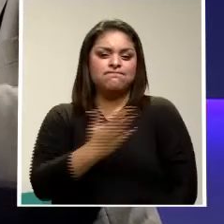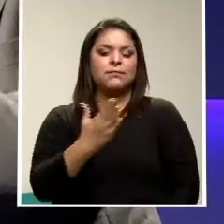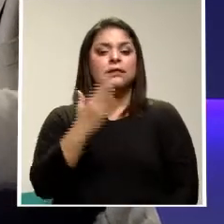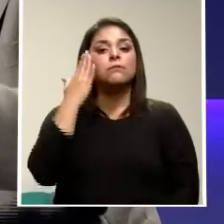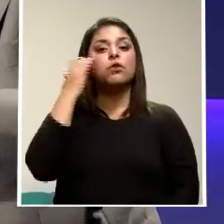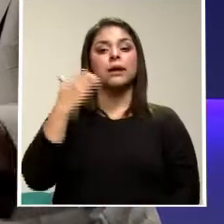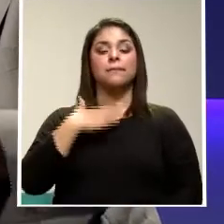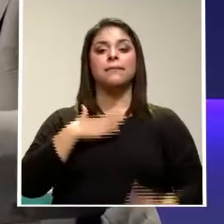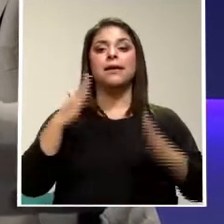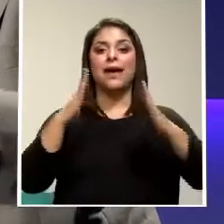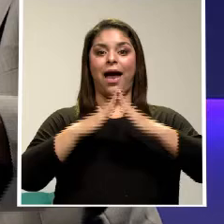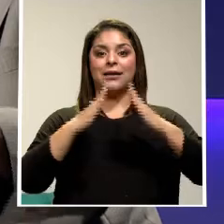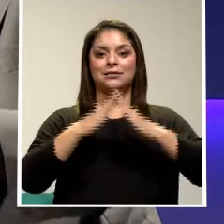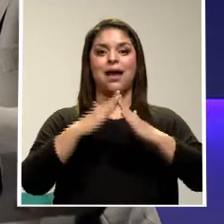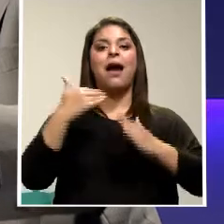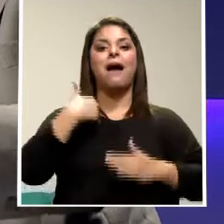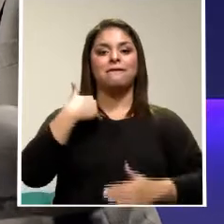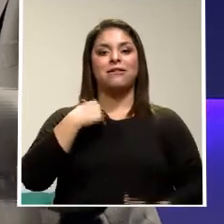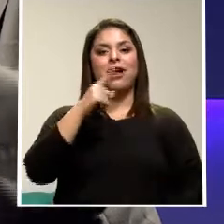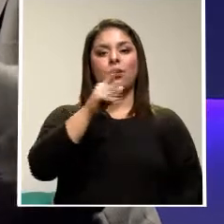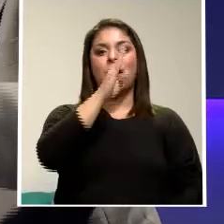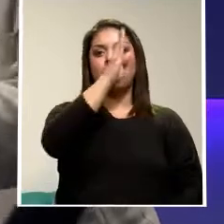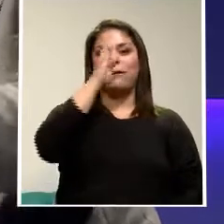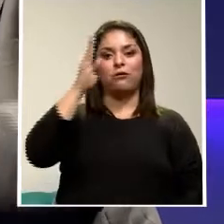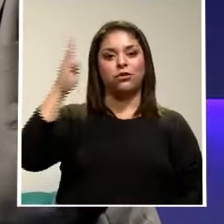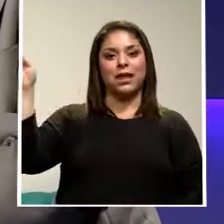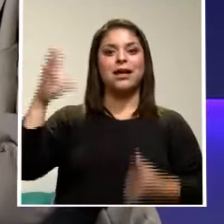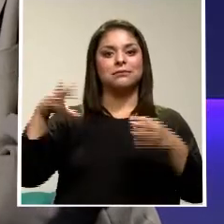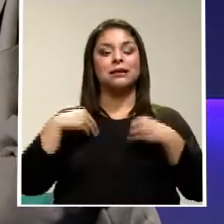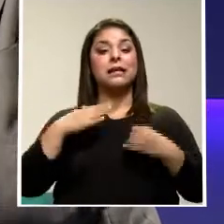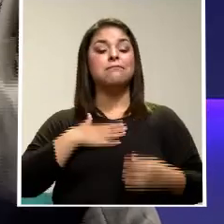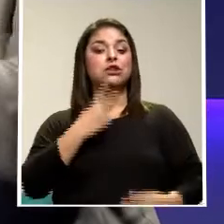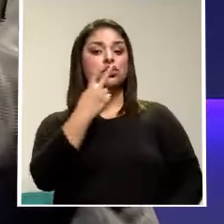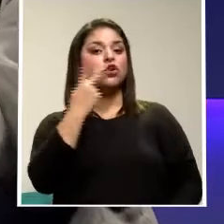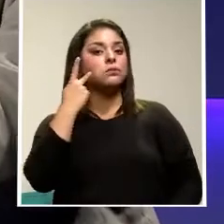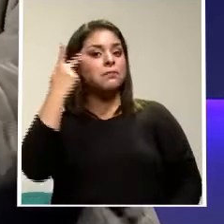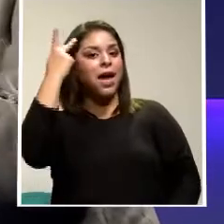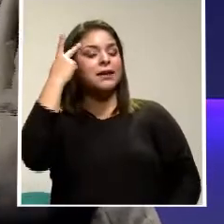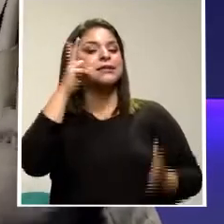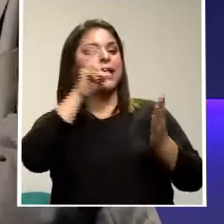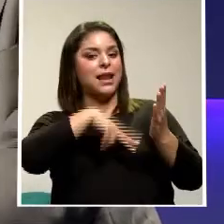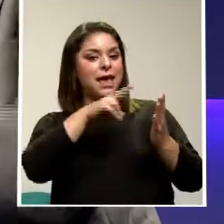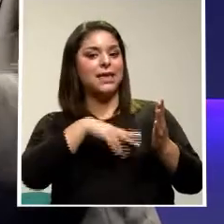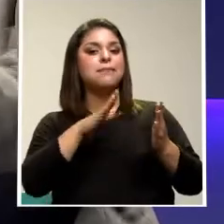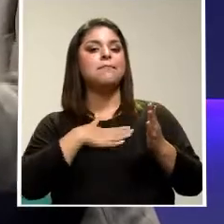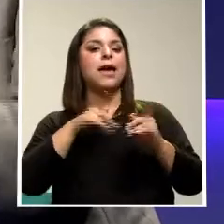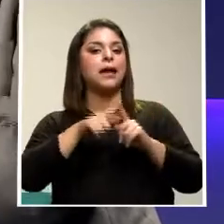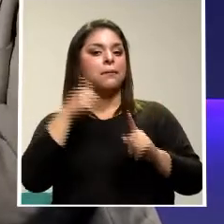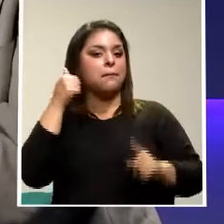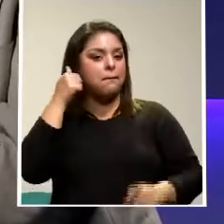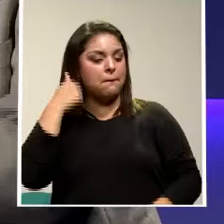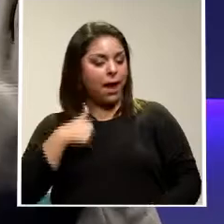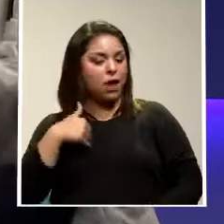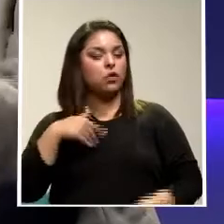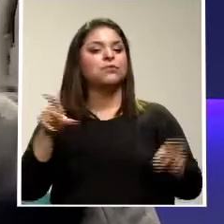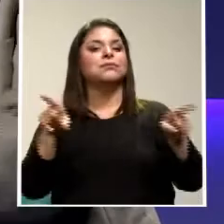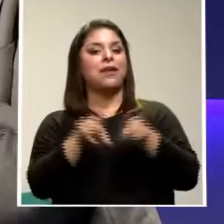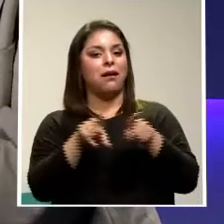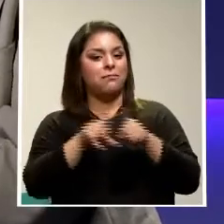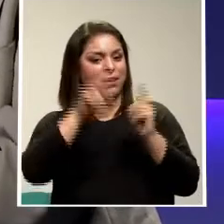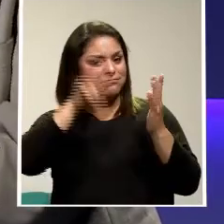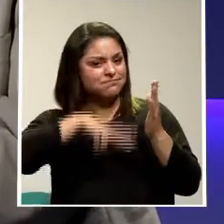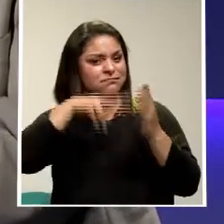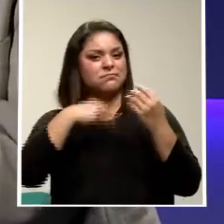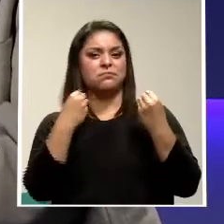familiar hubiera una biblioteca aceptable y que mis dos padres fueran lectores y mi hermano también, uno de mis hermanos, mis dos hermanos